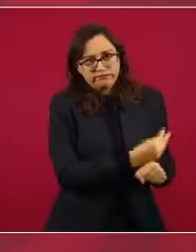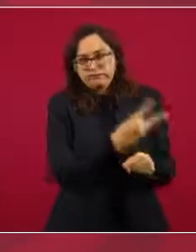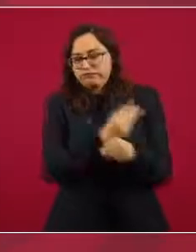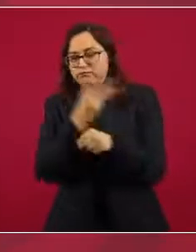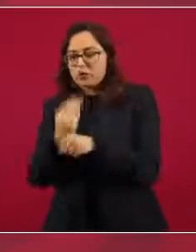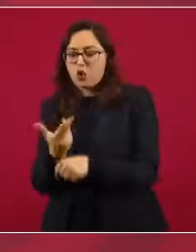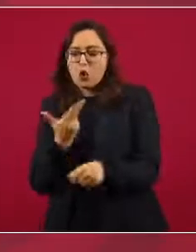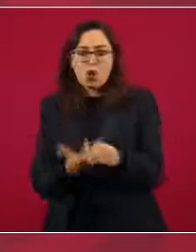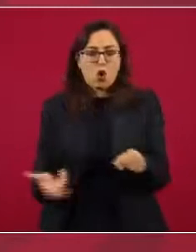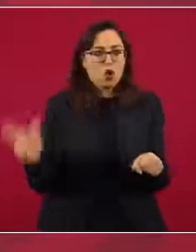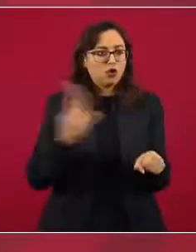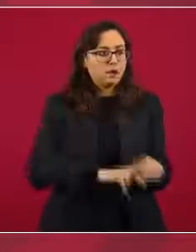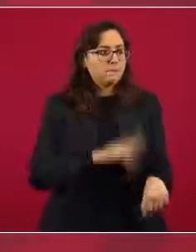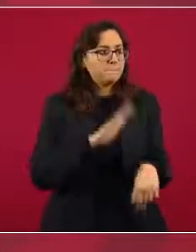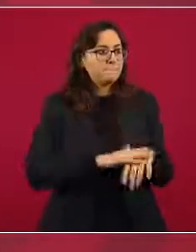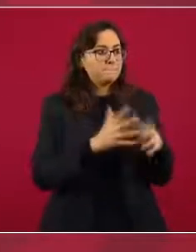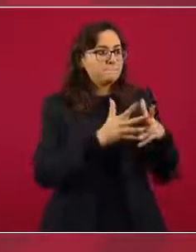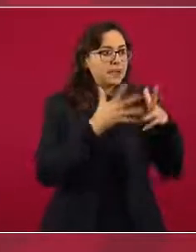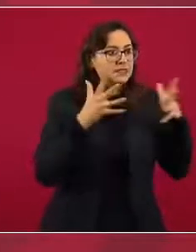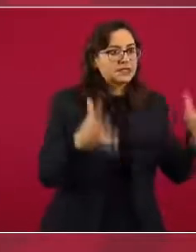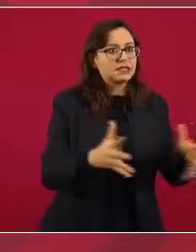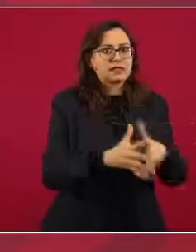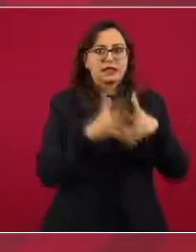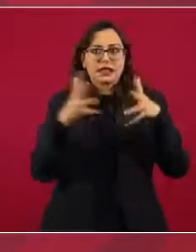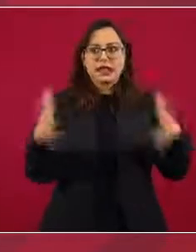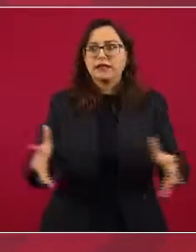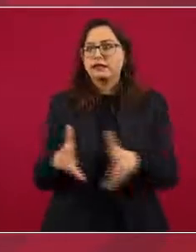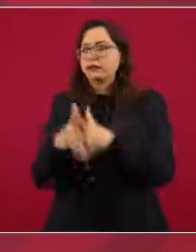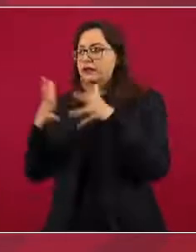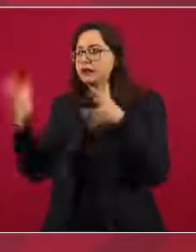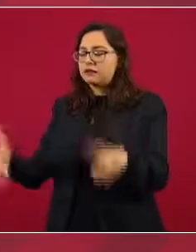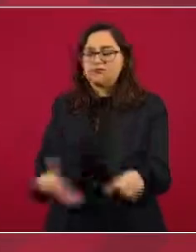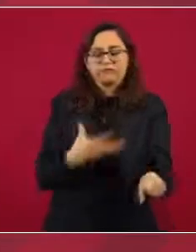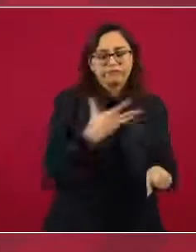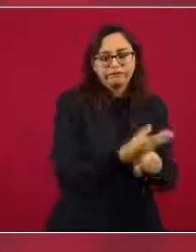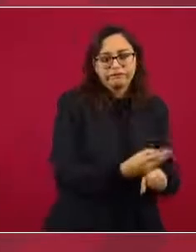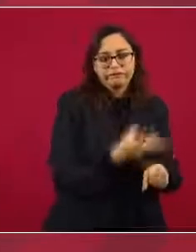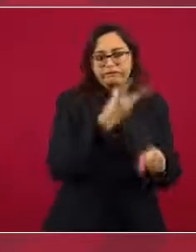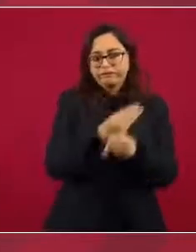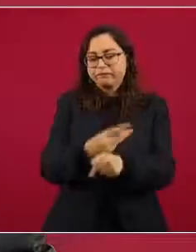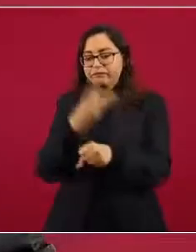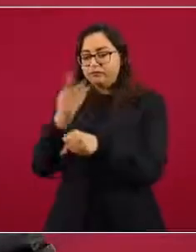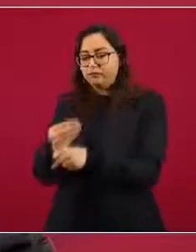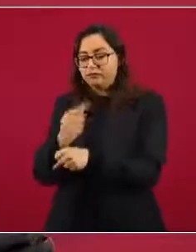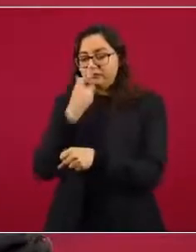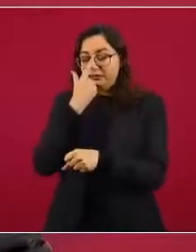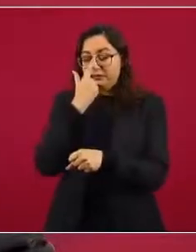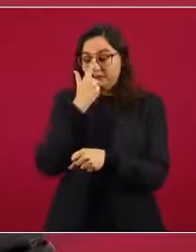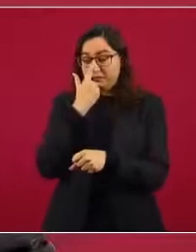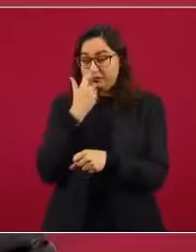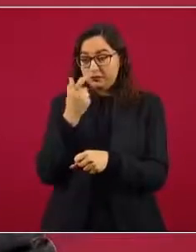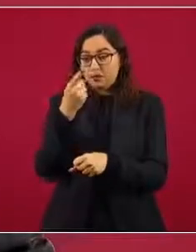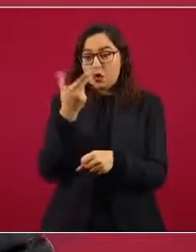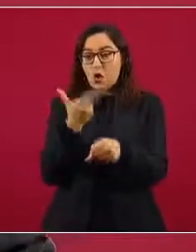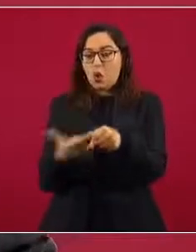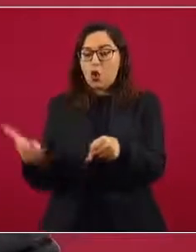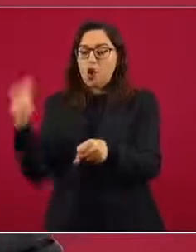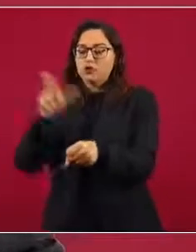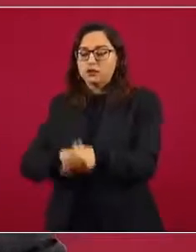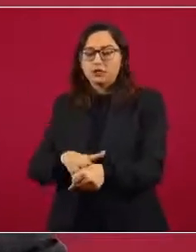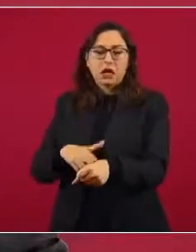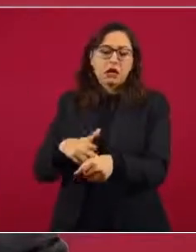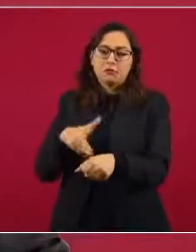capacidad hospitalaria, que le llamamos reconversión hospitalaria, en la que se destinaron para la atención de personas